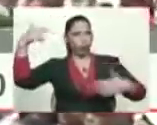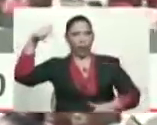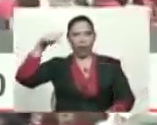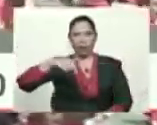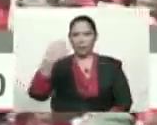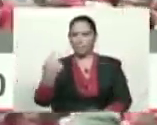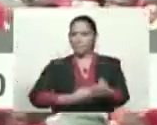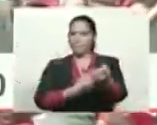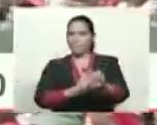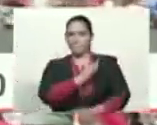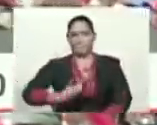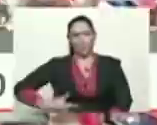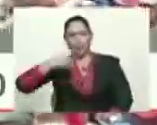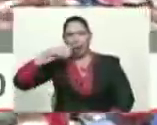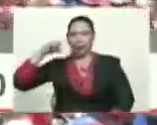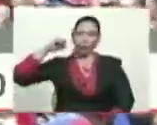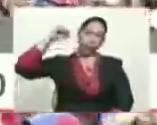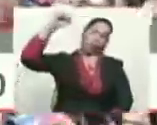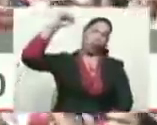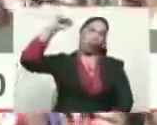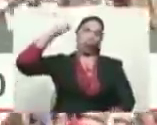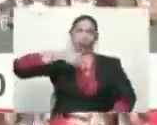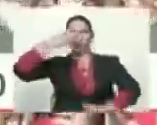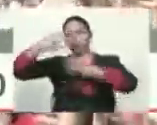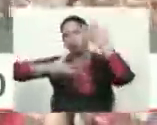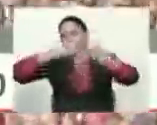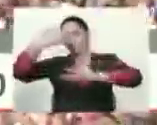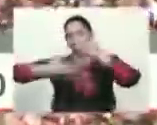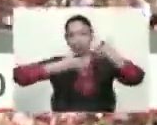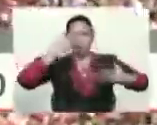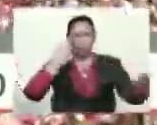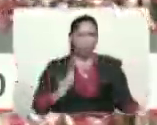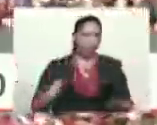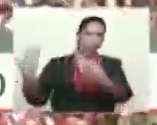hermano presidente Nicolás Maduro. ¡Arriba, arriba, arriba, arriba, arriba, arriba, arriba, arriba, arriba!